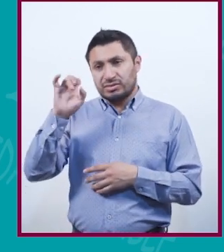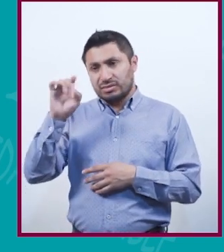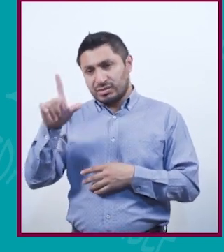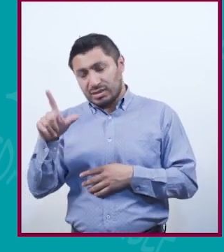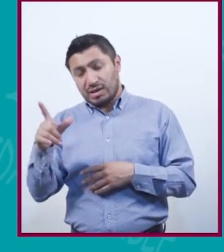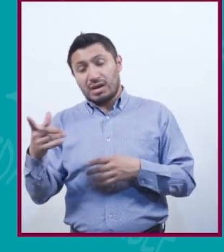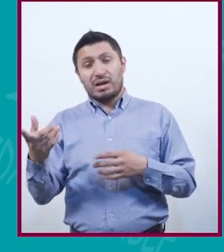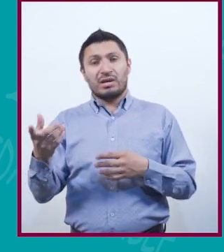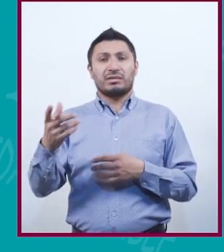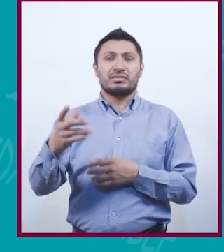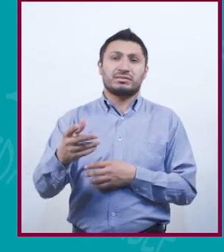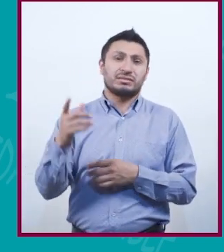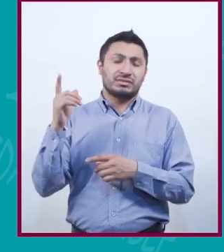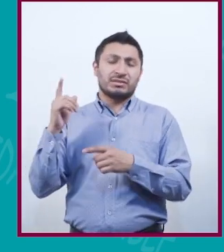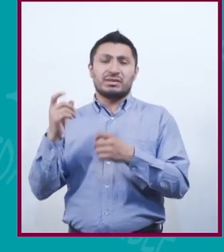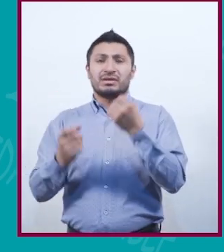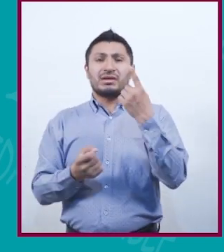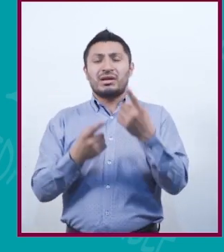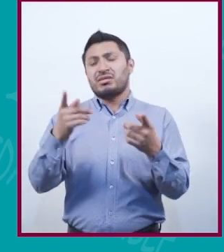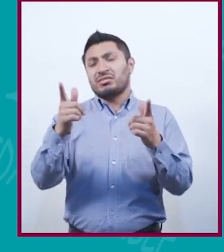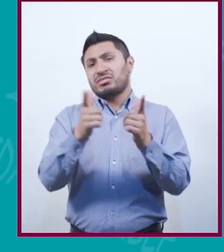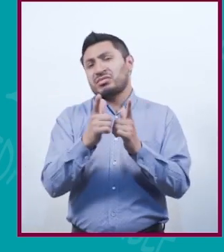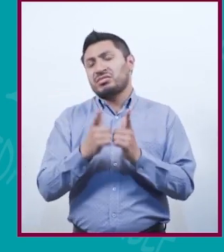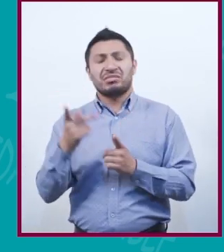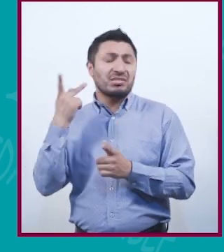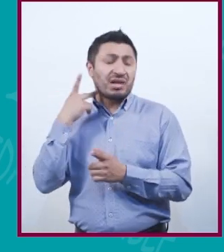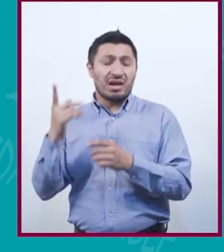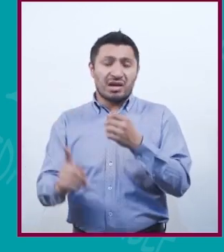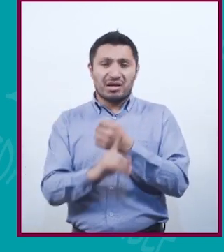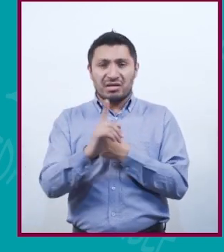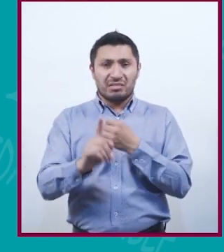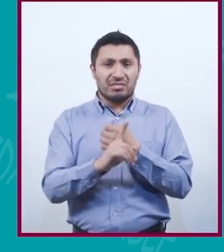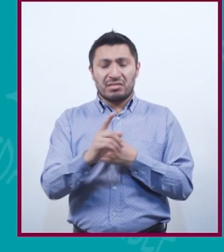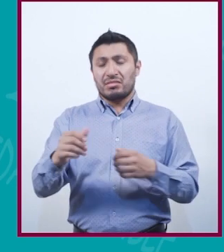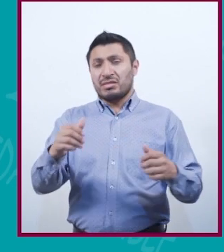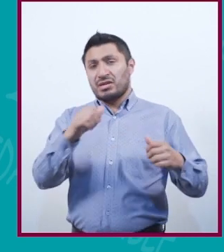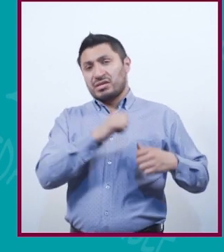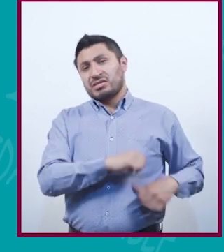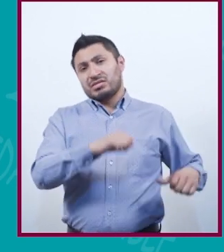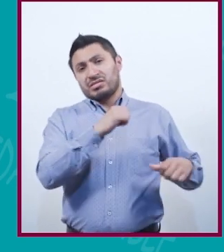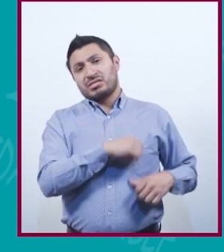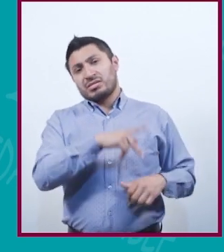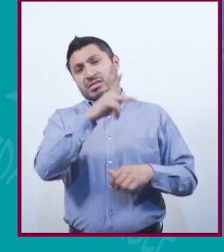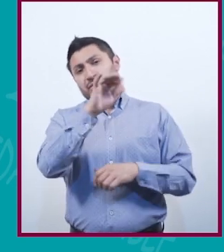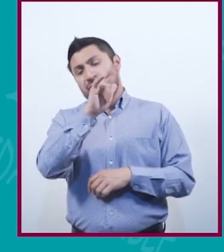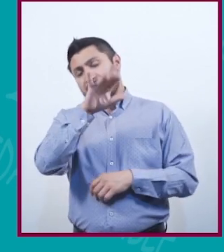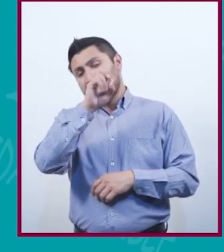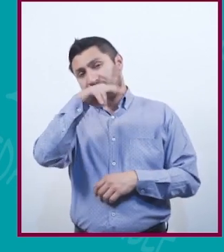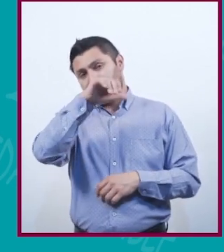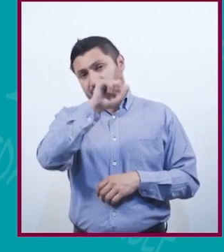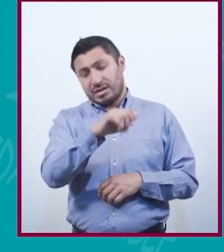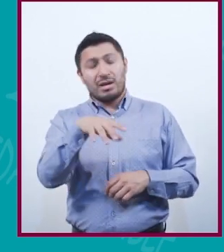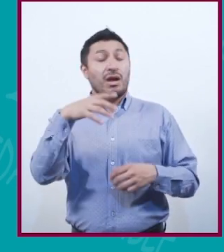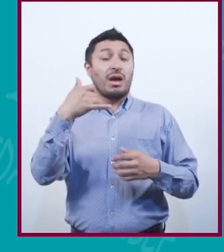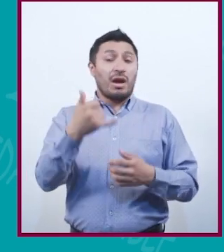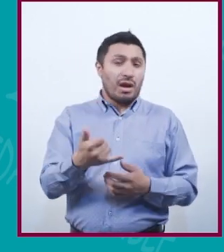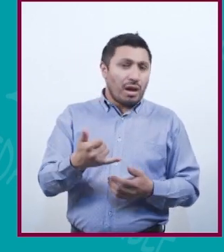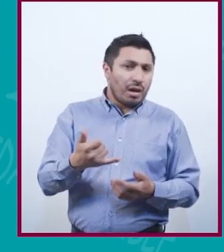Israel, por la intransigencia de algunos partidos ahí, por problemas también de la autoridad palestina y también y sobre